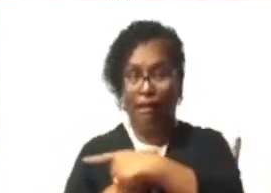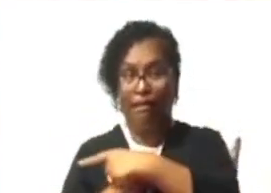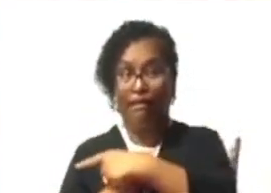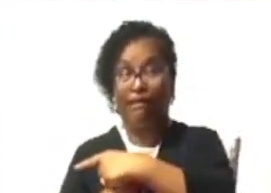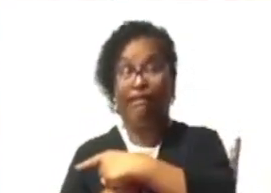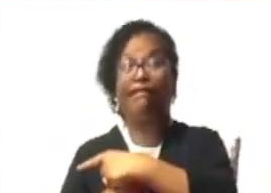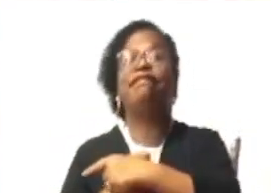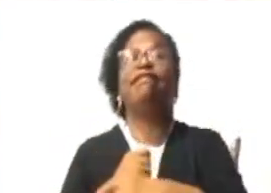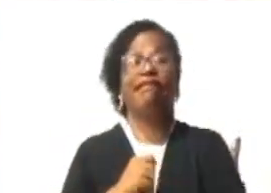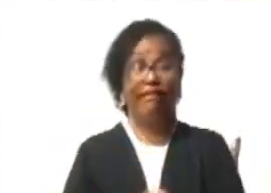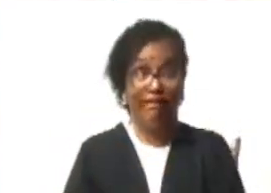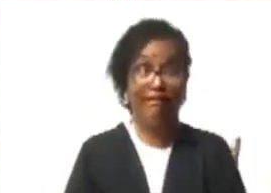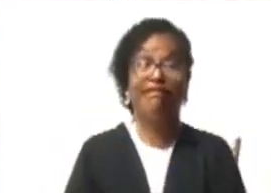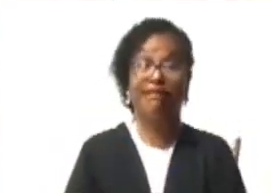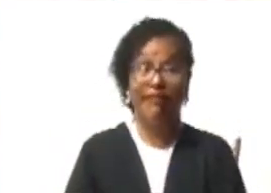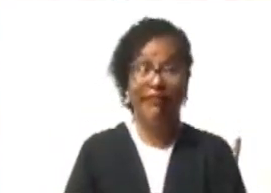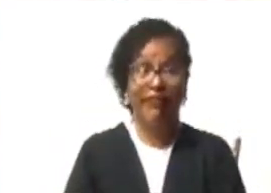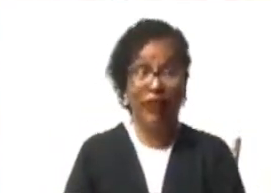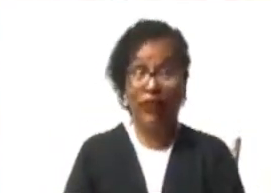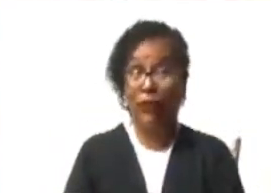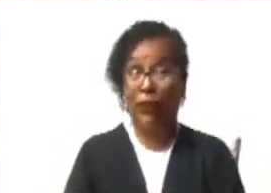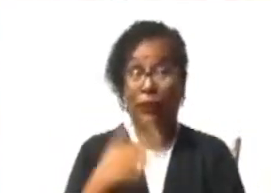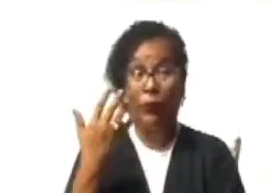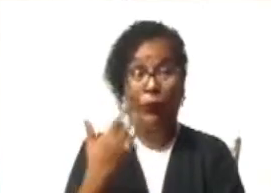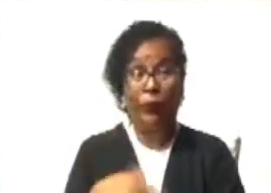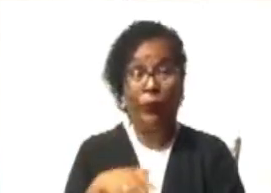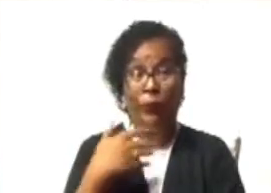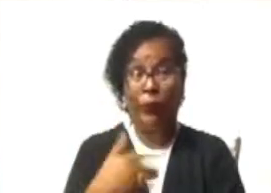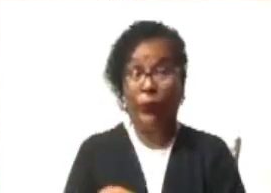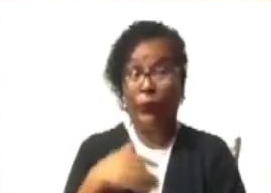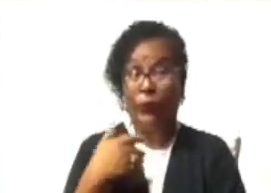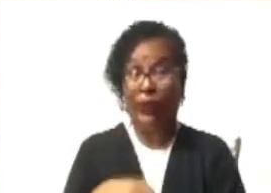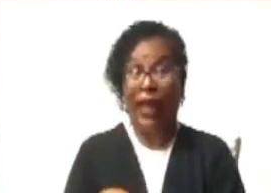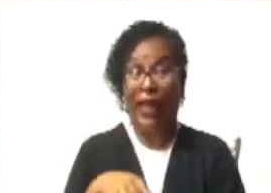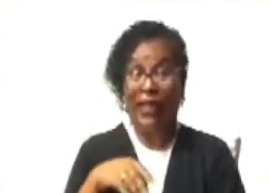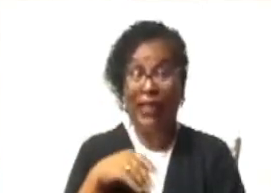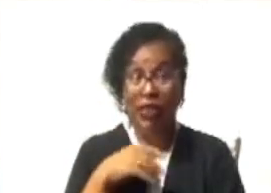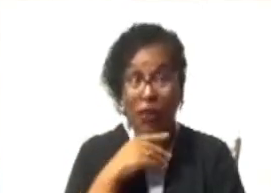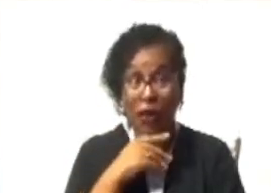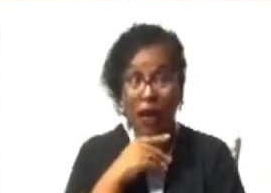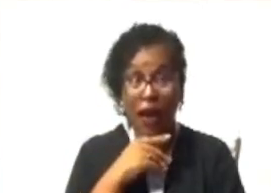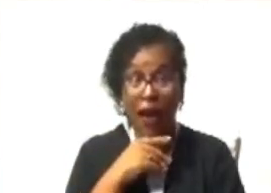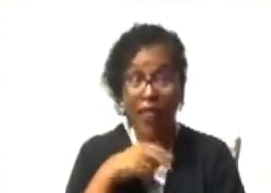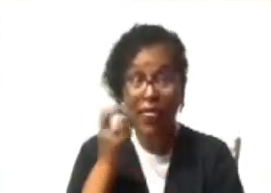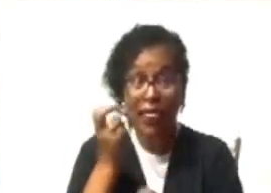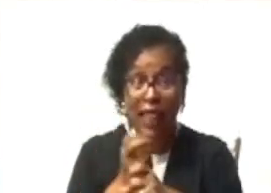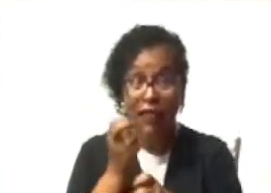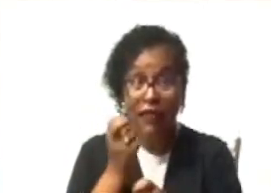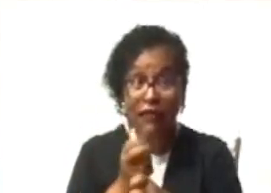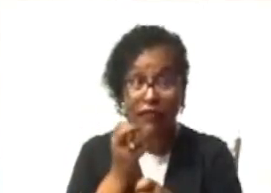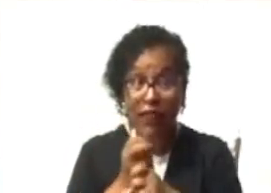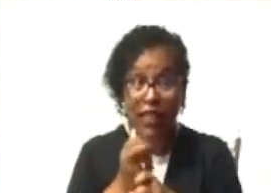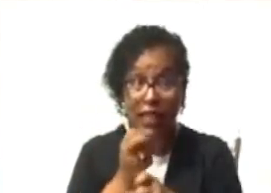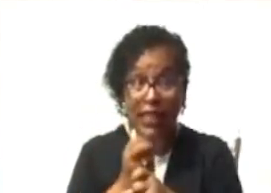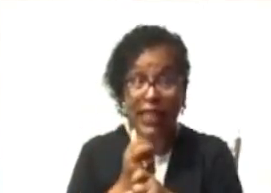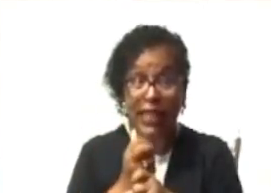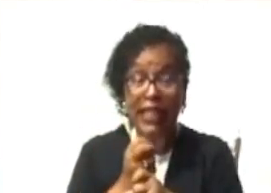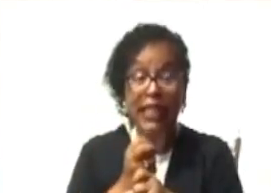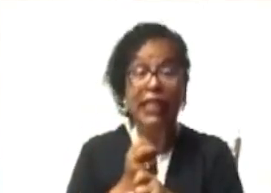cierto. Estamos hablando de que se ha enviado a esta Cámara de